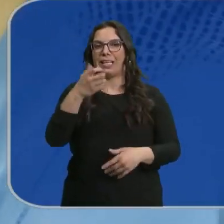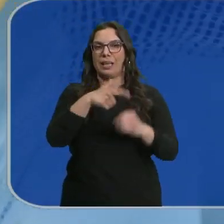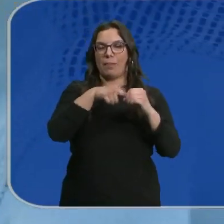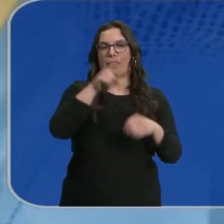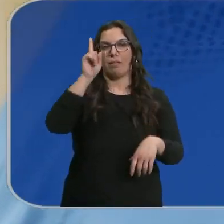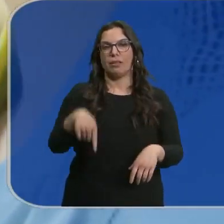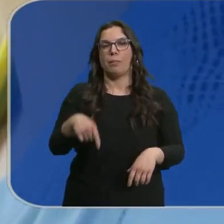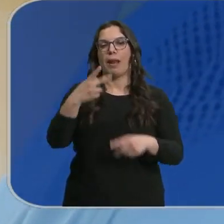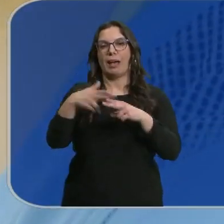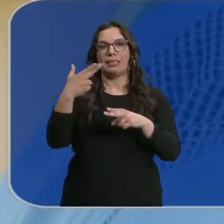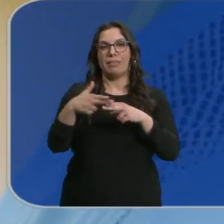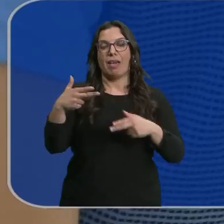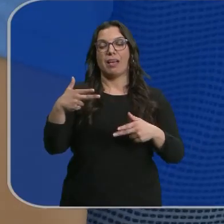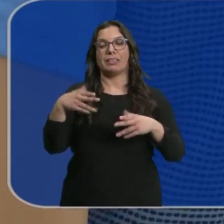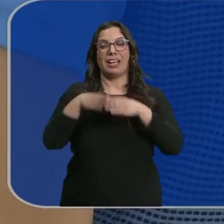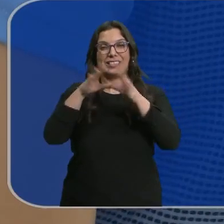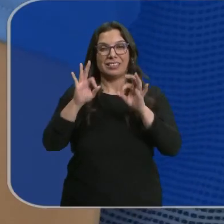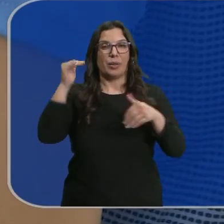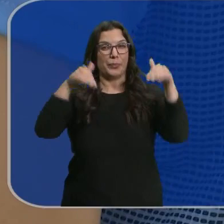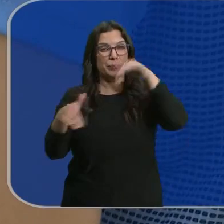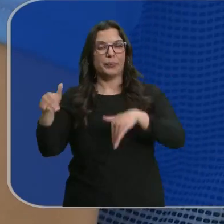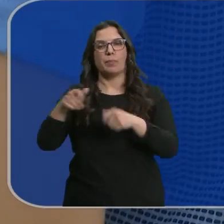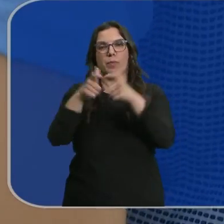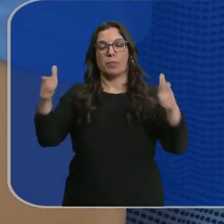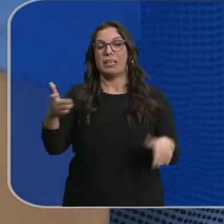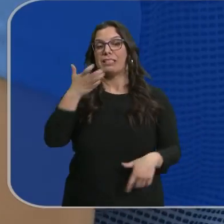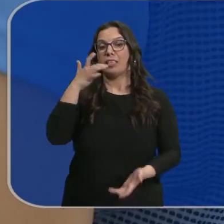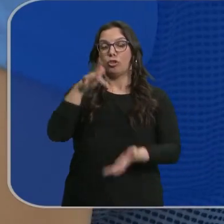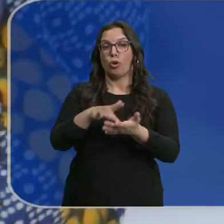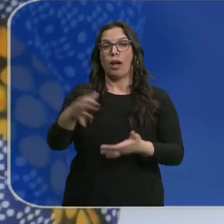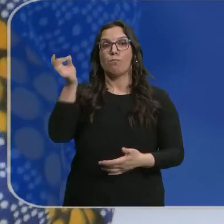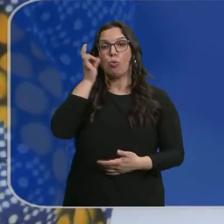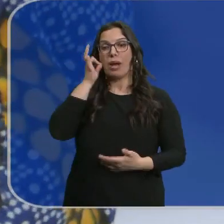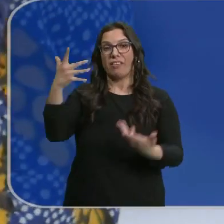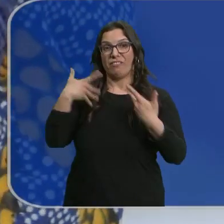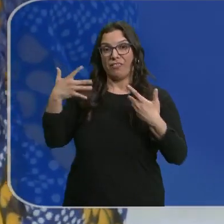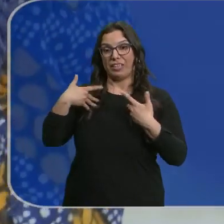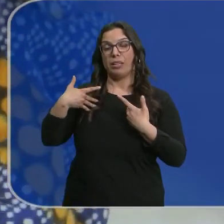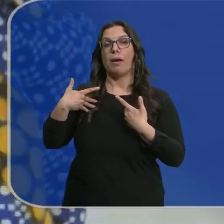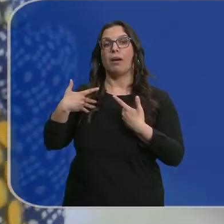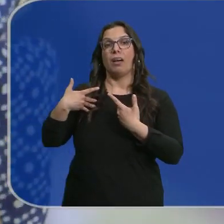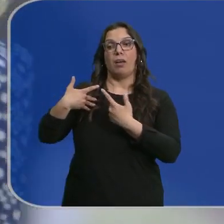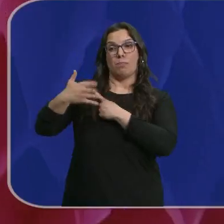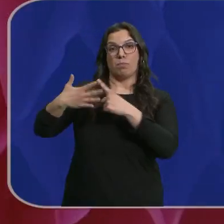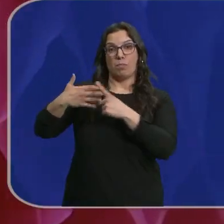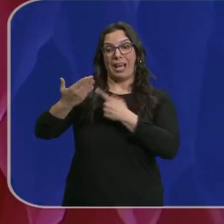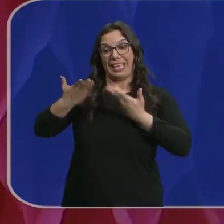y se amplía el número de actividades náuticas. Como novedad, los hijos de víctimas de violencia de género estarán exentos de PAH.